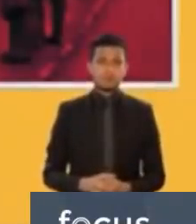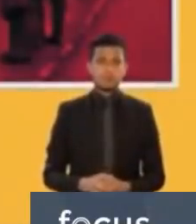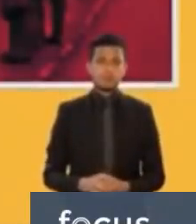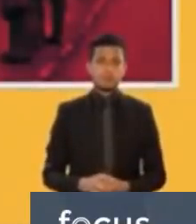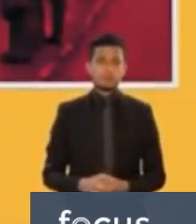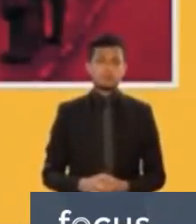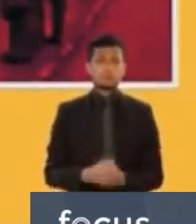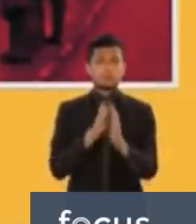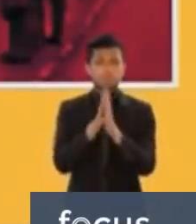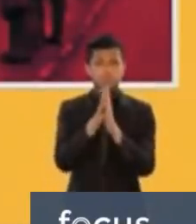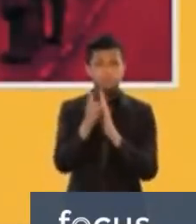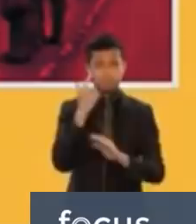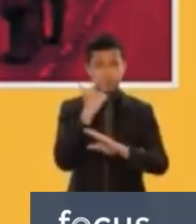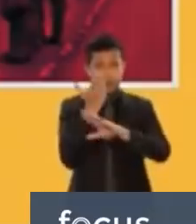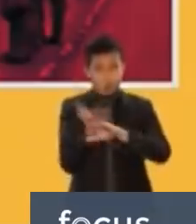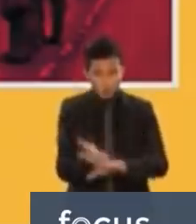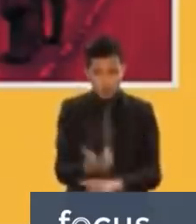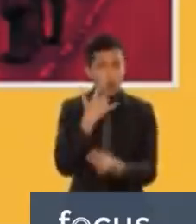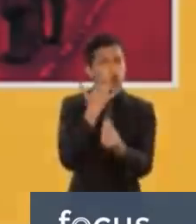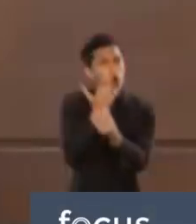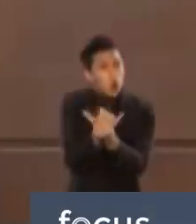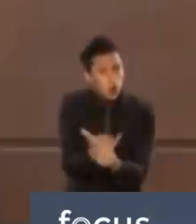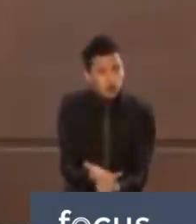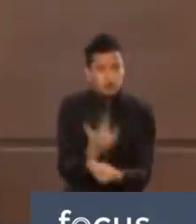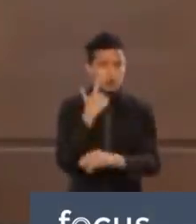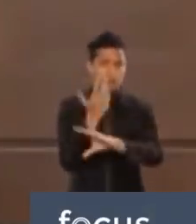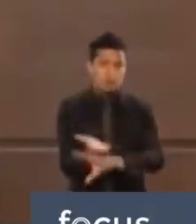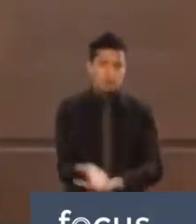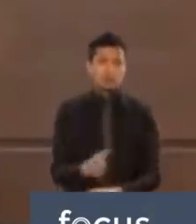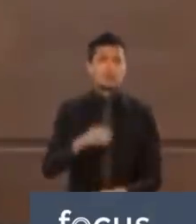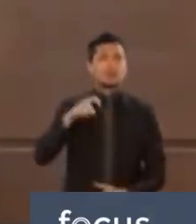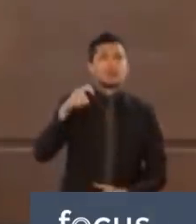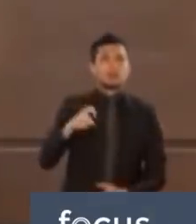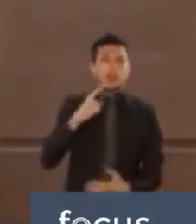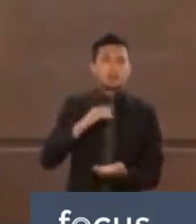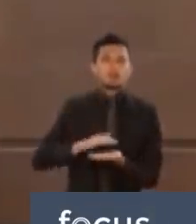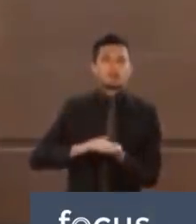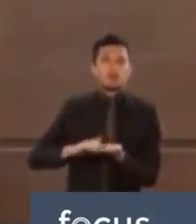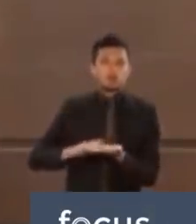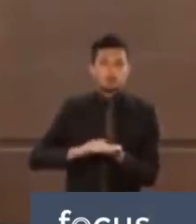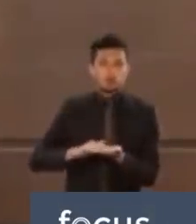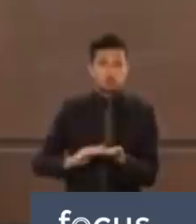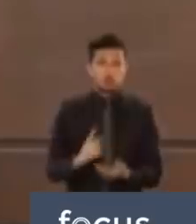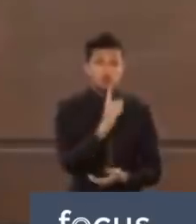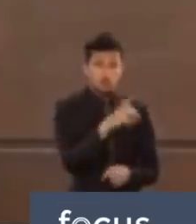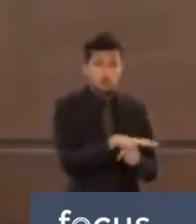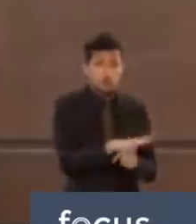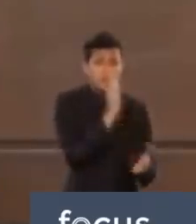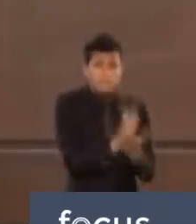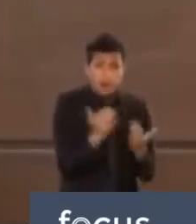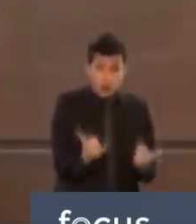Pues manifestar algunas propuestas concretas, porque creo que tenemos que encontrarles soluciones, no solo al caso lamentable de